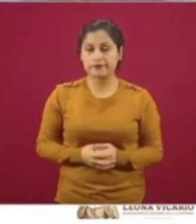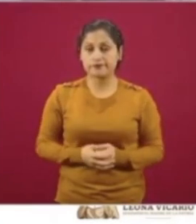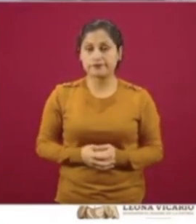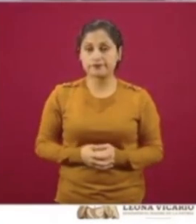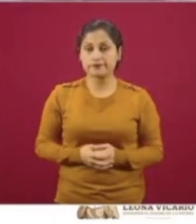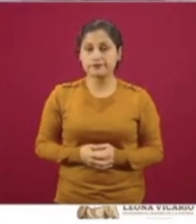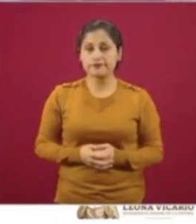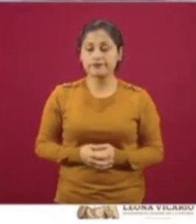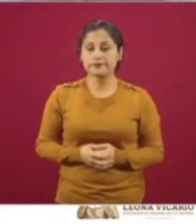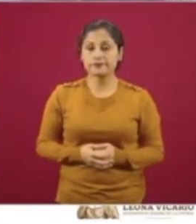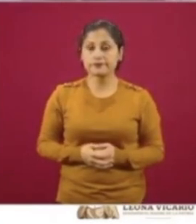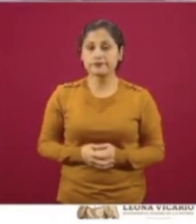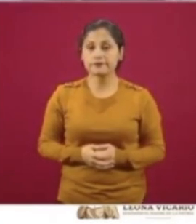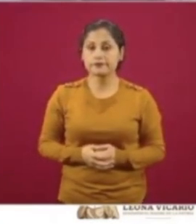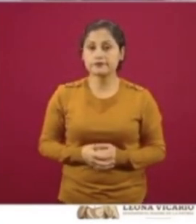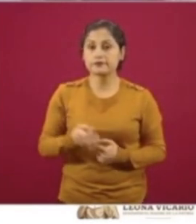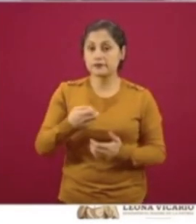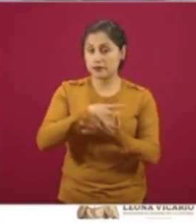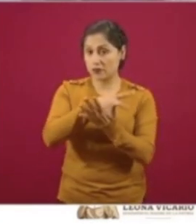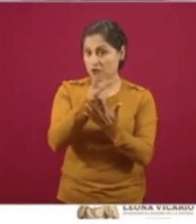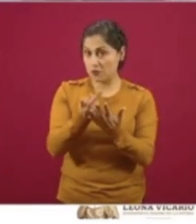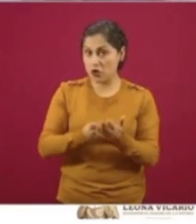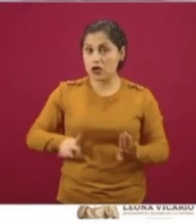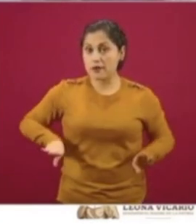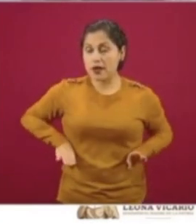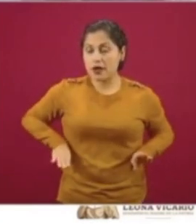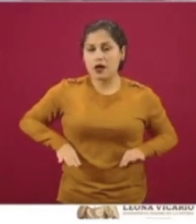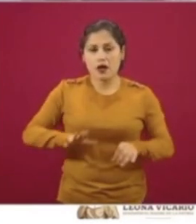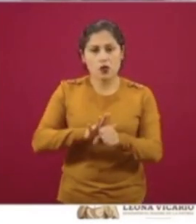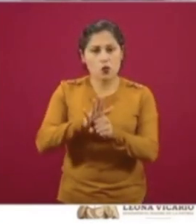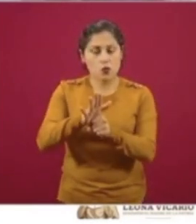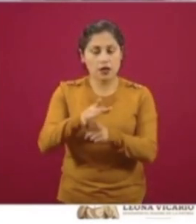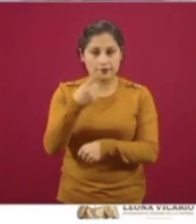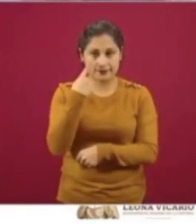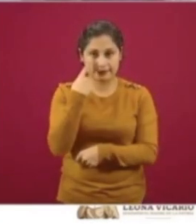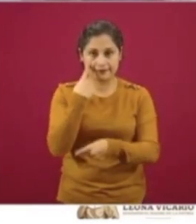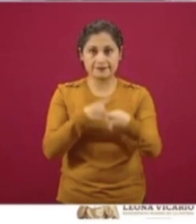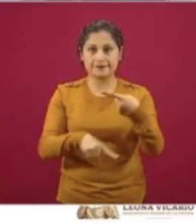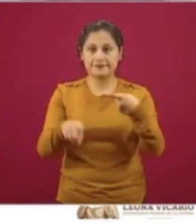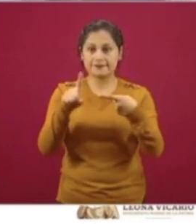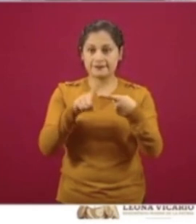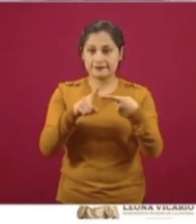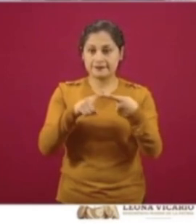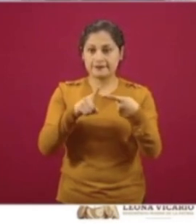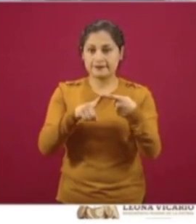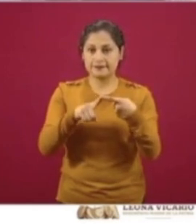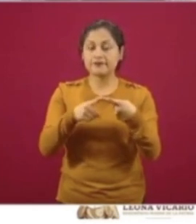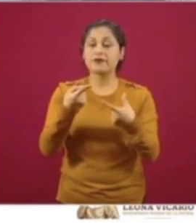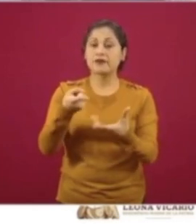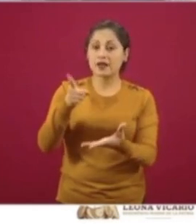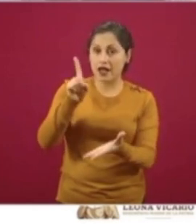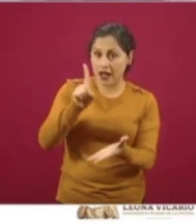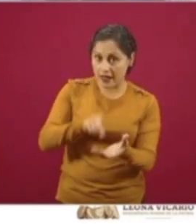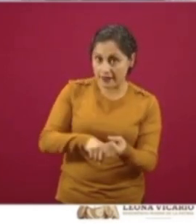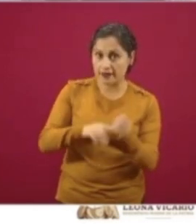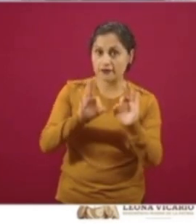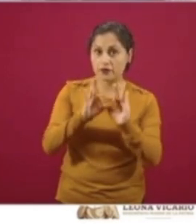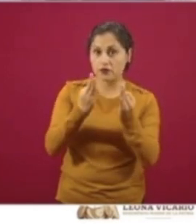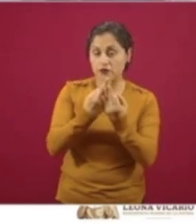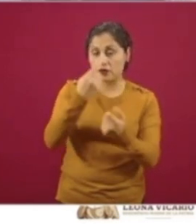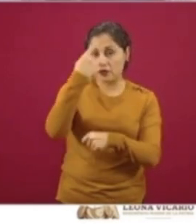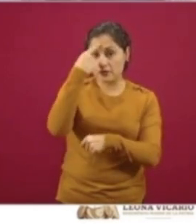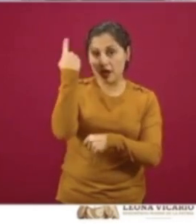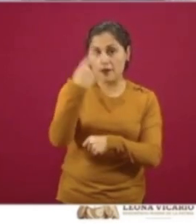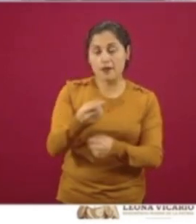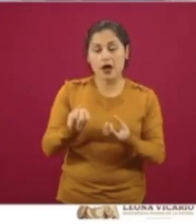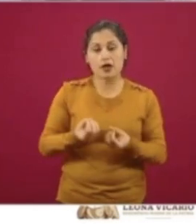este programa tiene características muy especiales uno que es un componente de una estrategia de autosuficiencia alimentaria